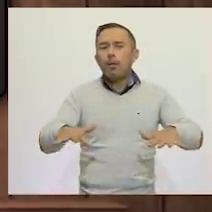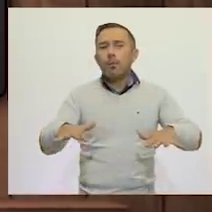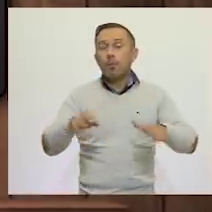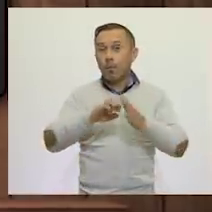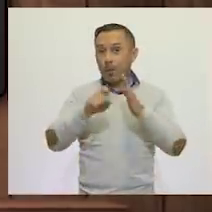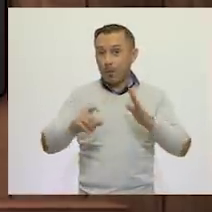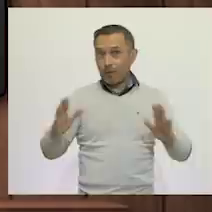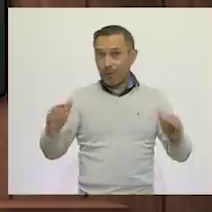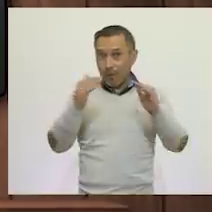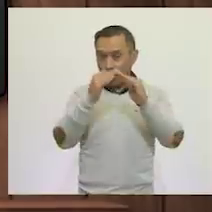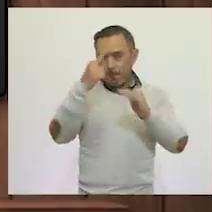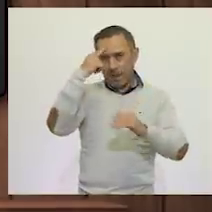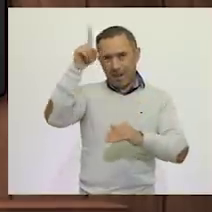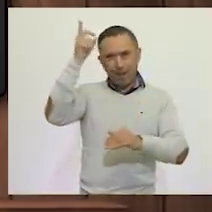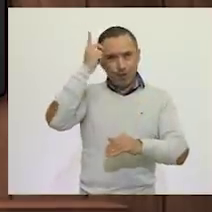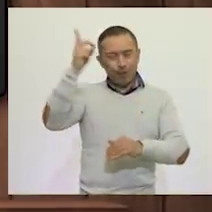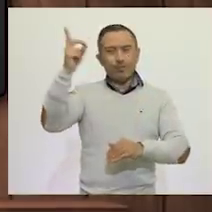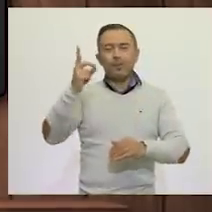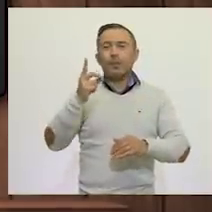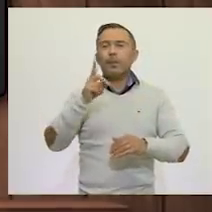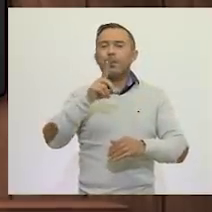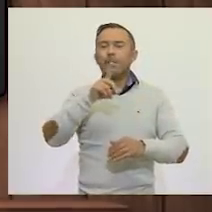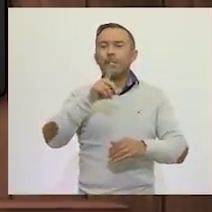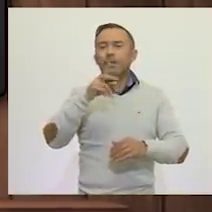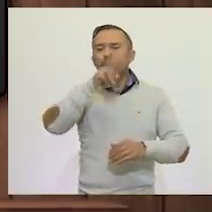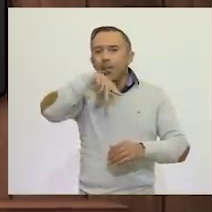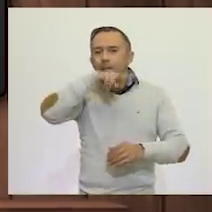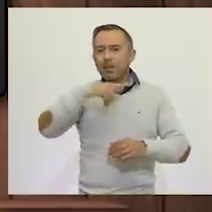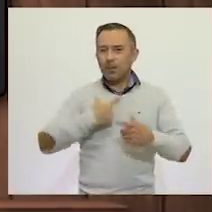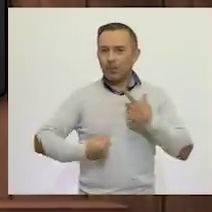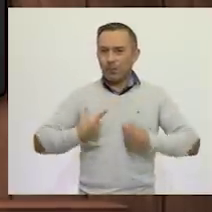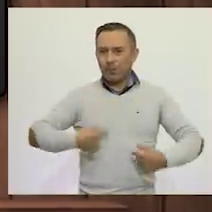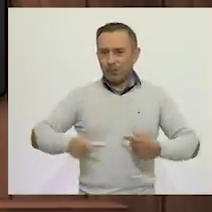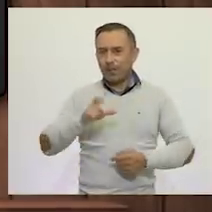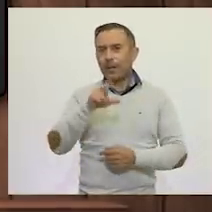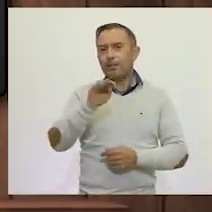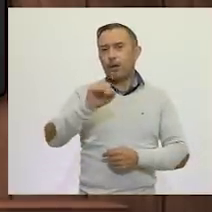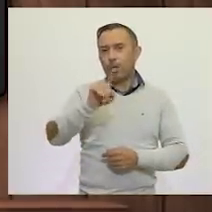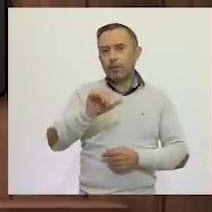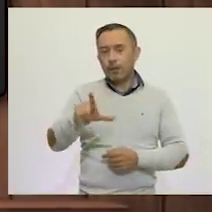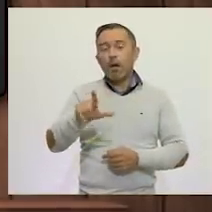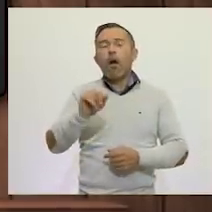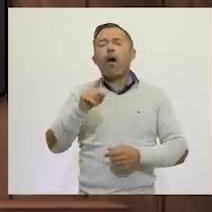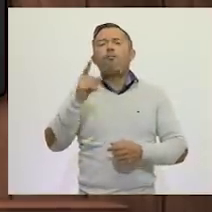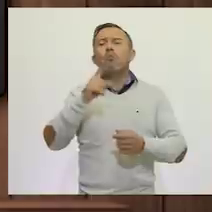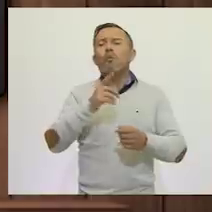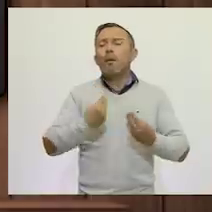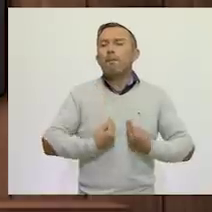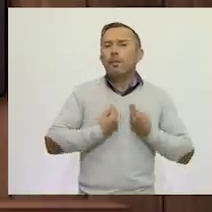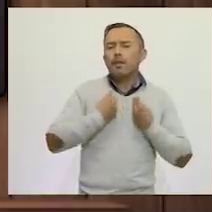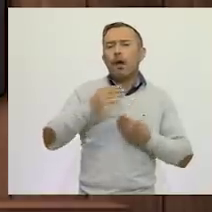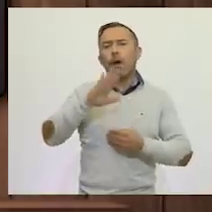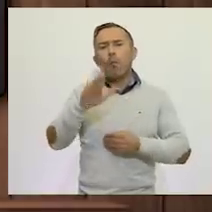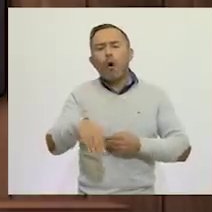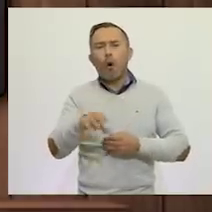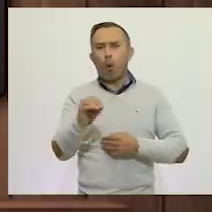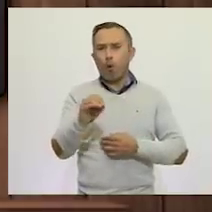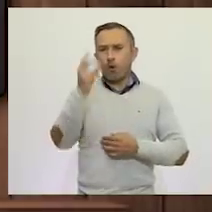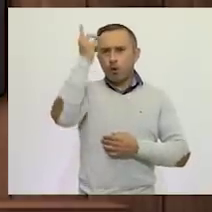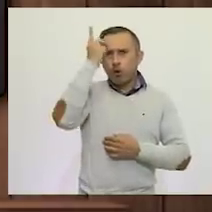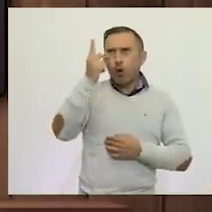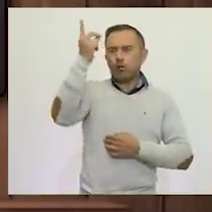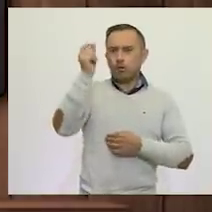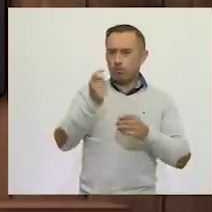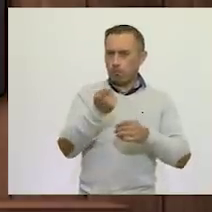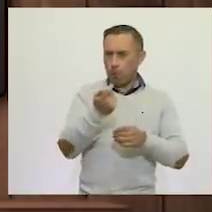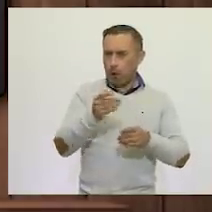dedicado a Quetzalcóatl. Sus dioses representaban fuerzas naturales, atribuciones de la vida y la muerte o seres míticos con características